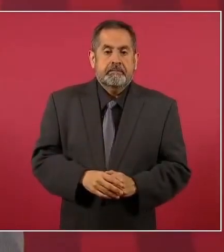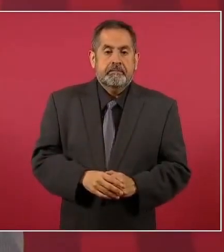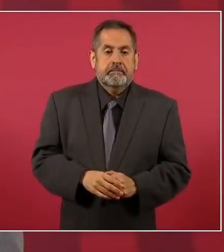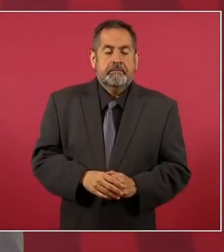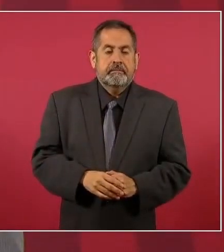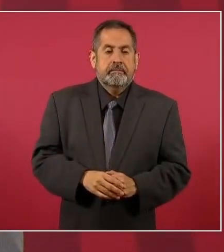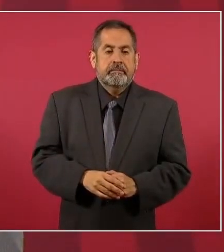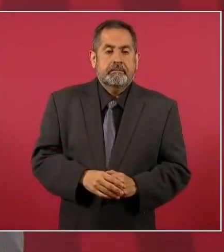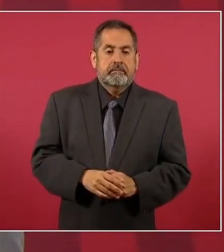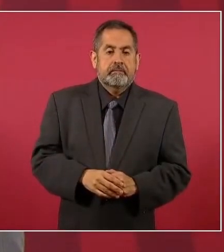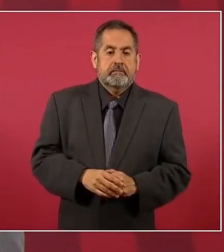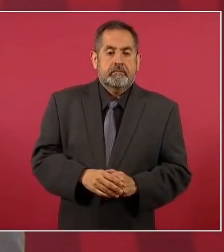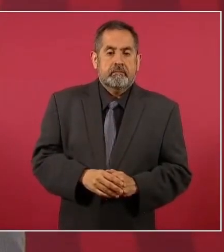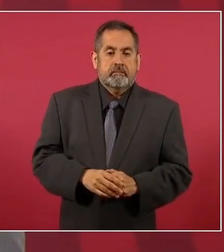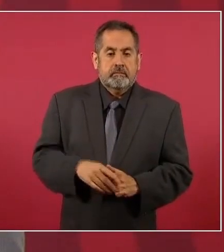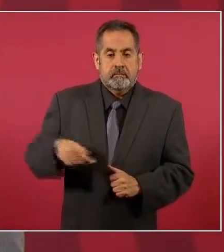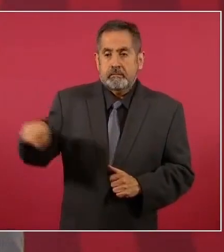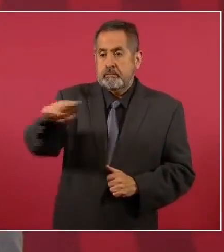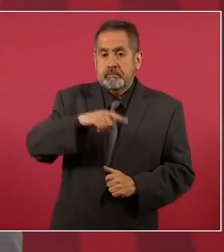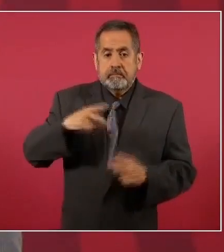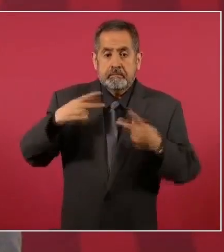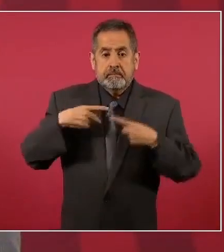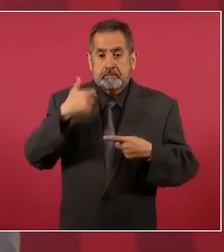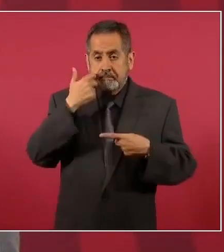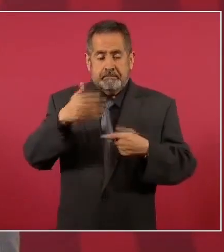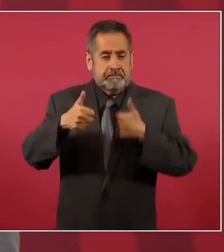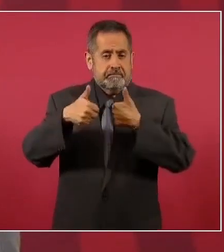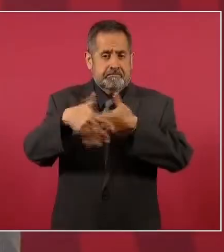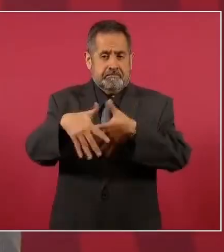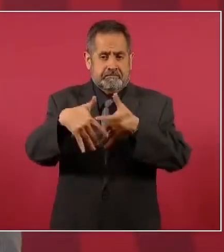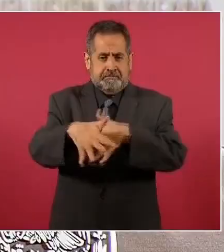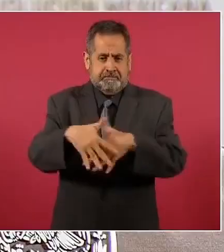que marchemos